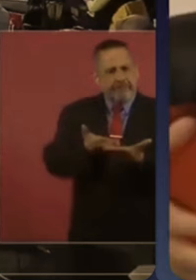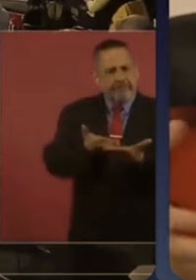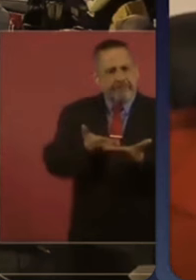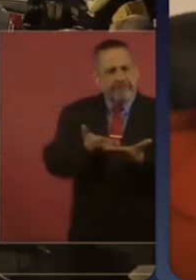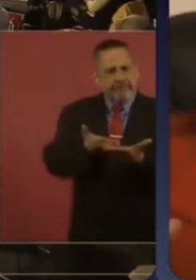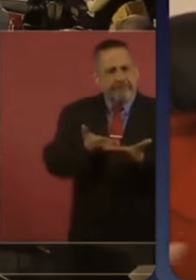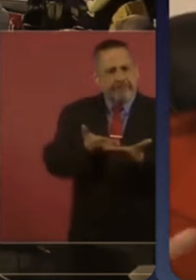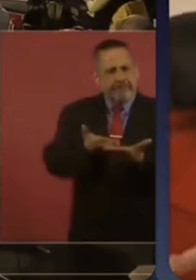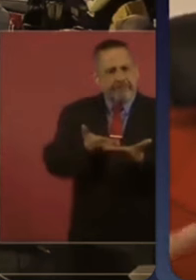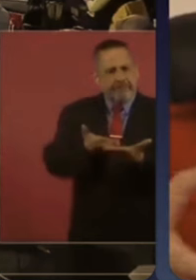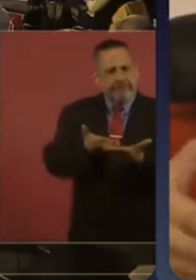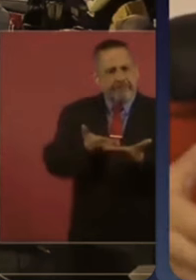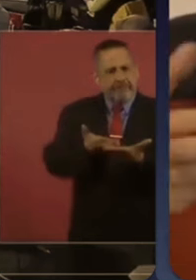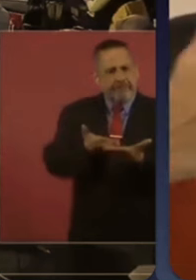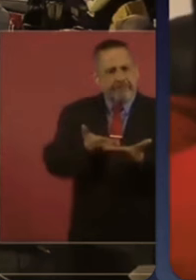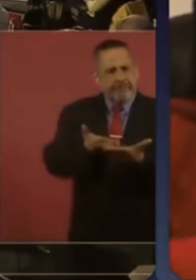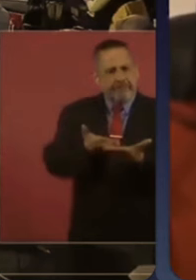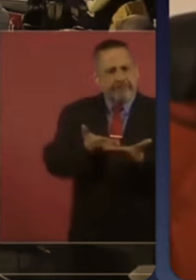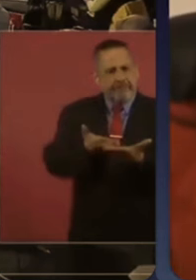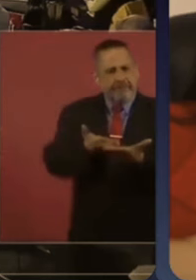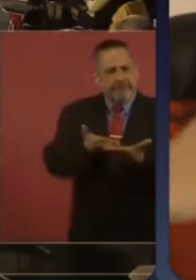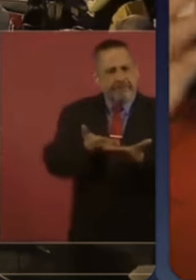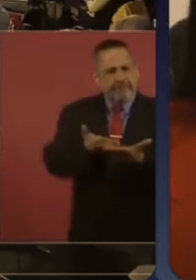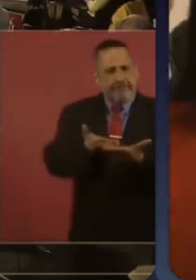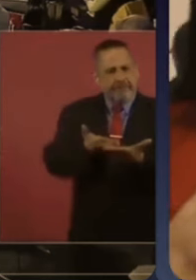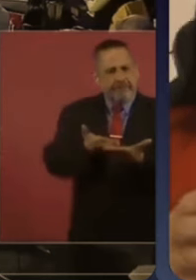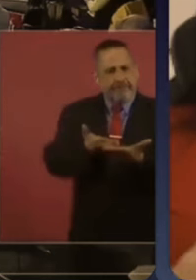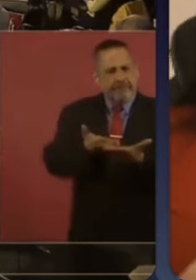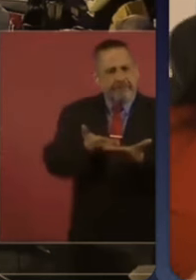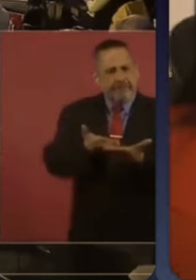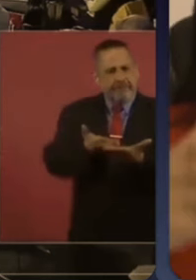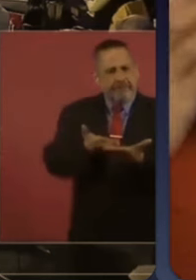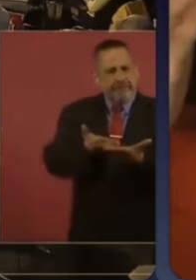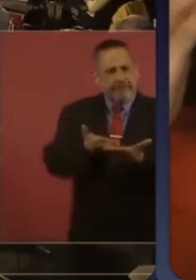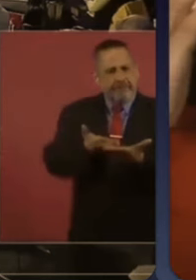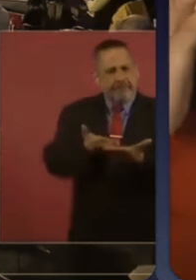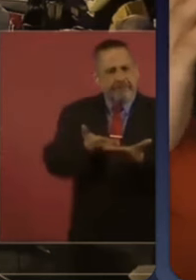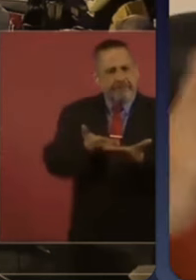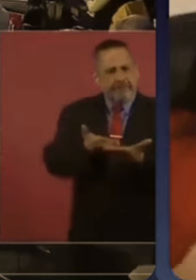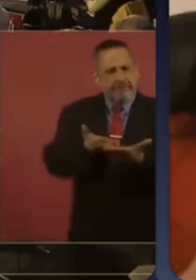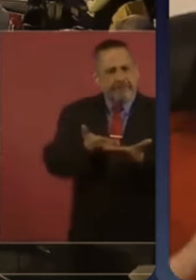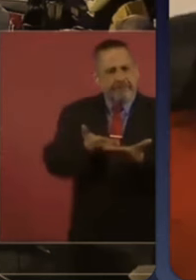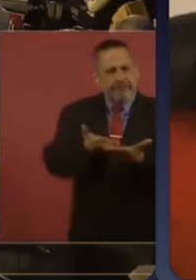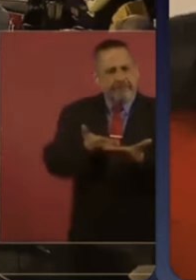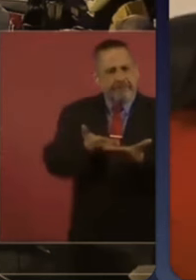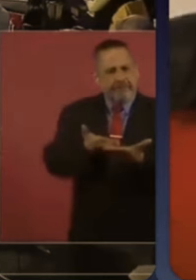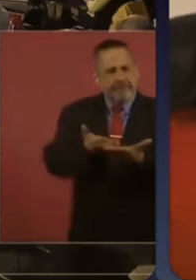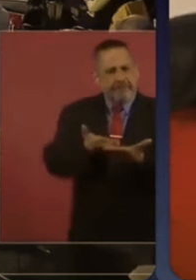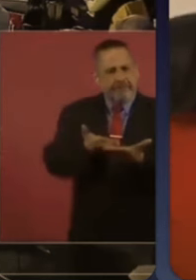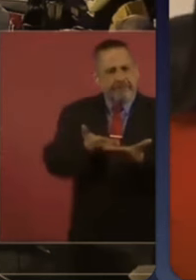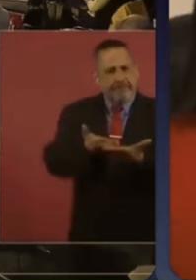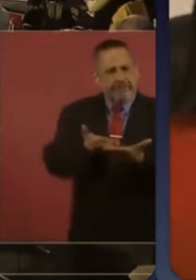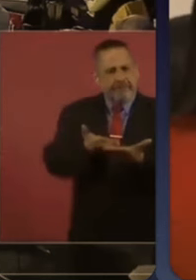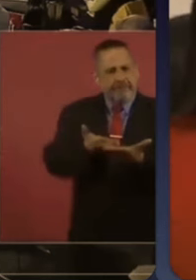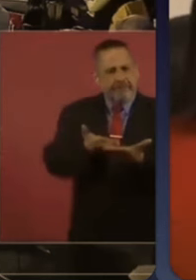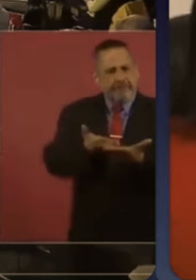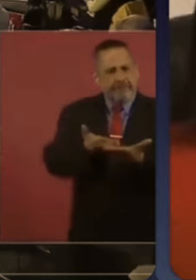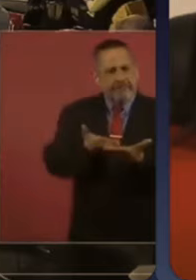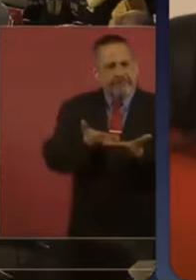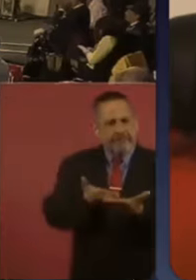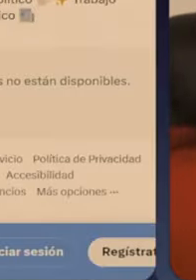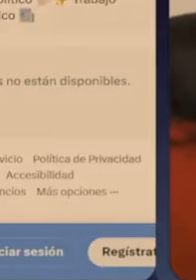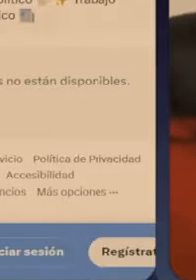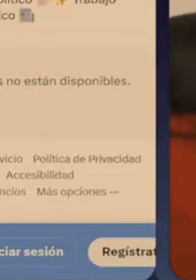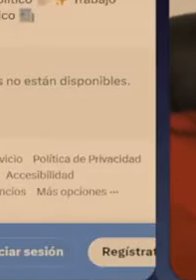la señora de la Micha y a su co-conductora, dejando estas pruebas y evidencias que mostró el presidente